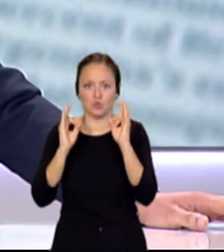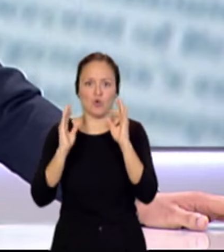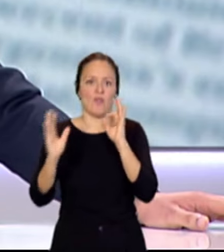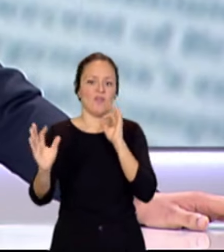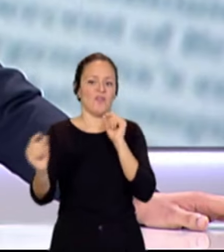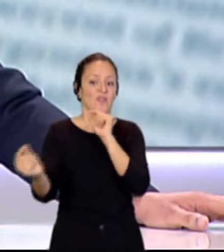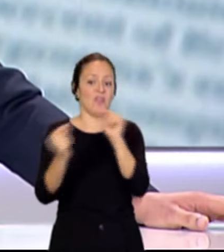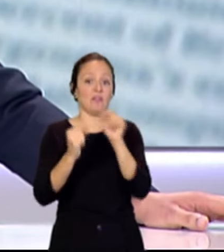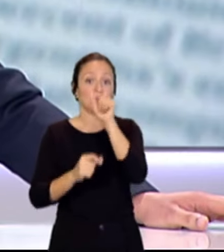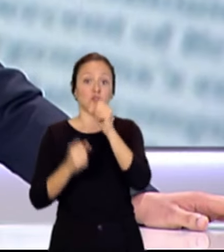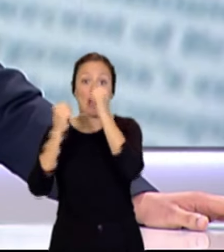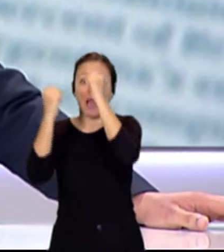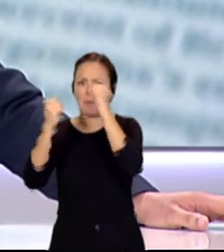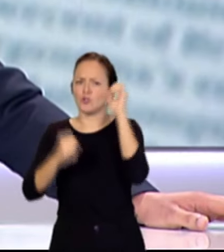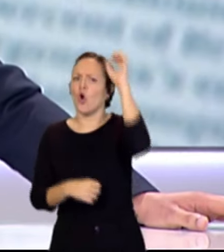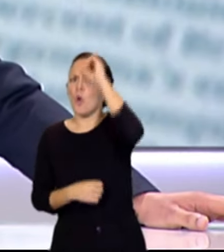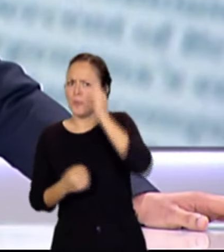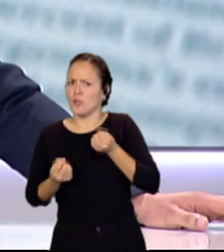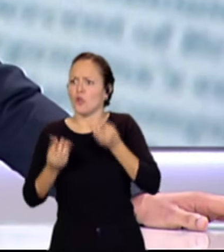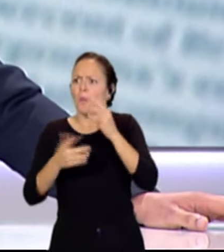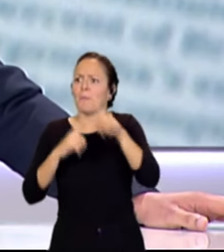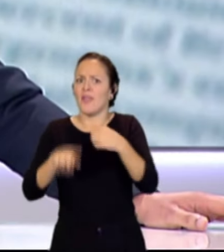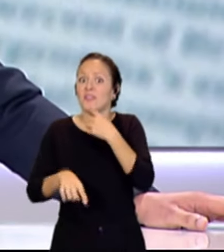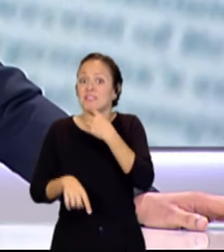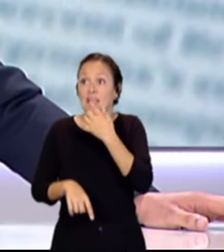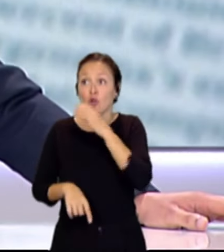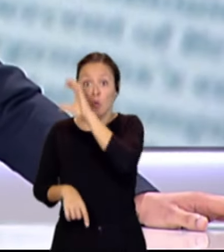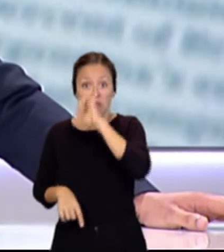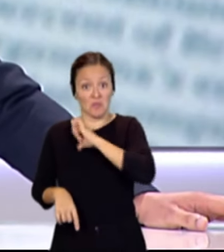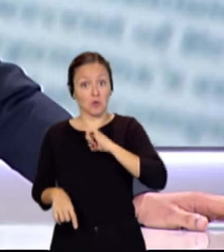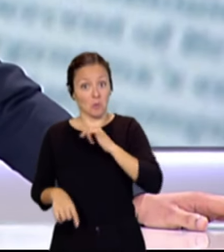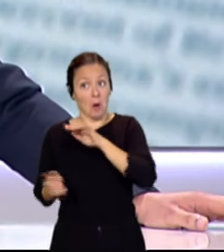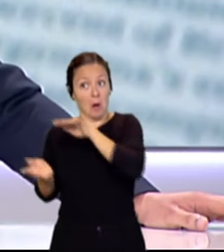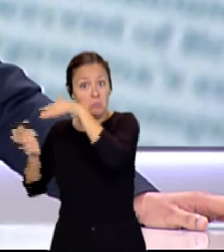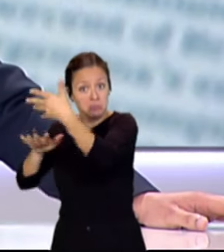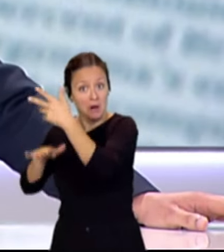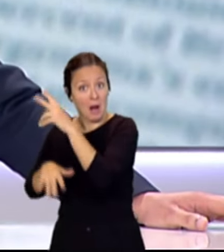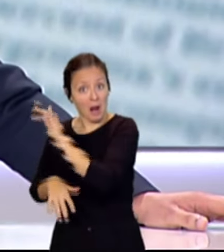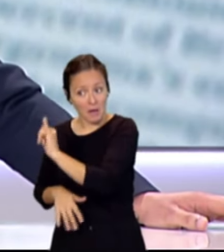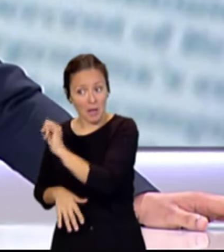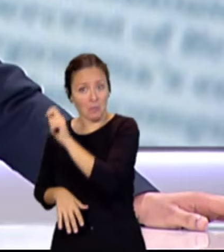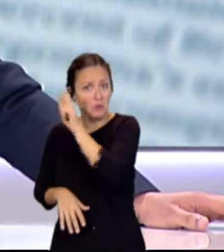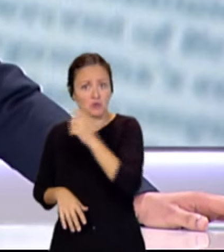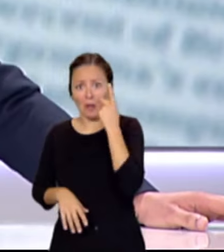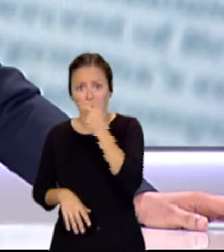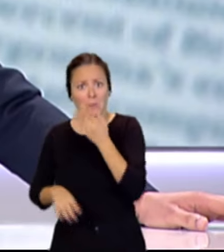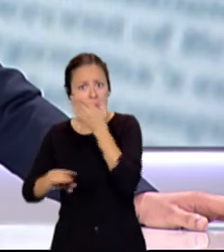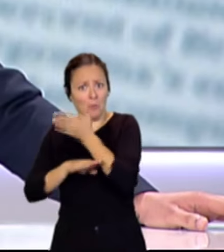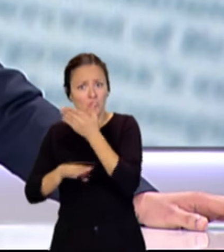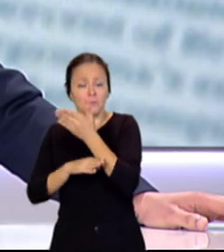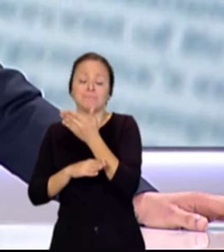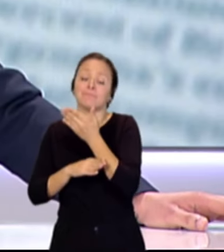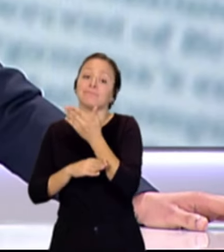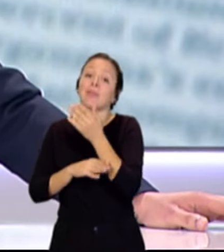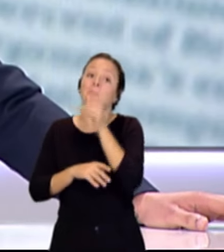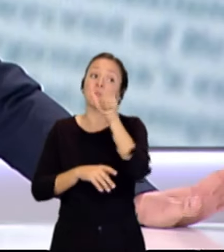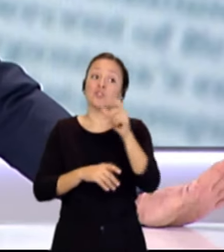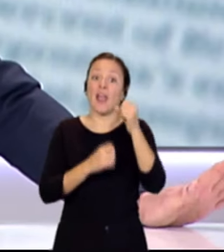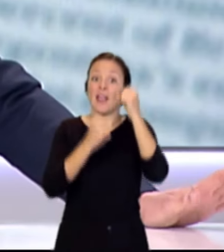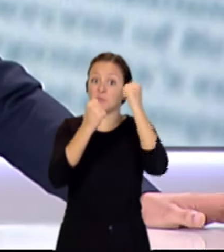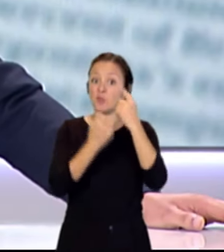también opinan y apuntan que en aquellas comunidades donde se aplica no han perdido visitantes Eso sí hay algunos expertos que se